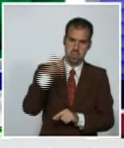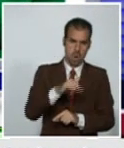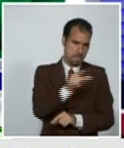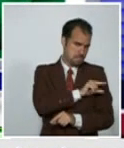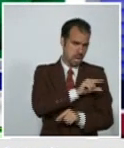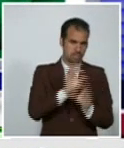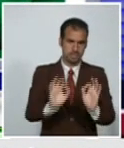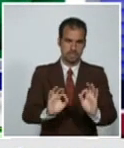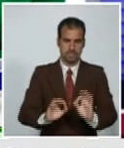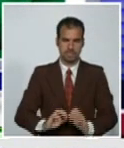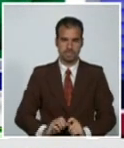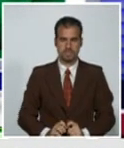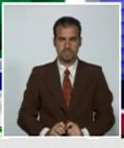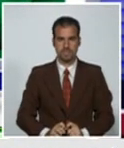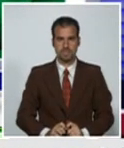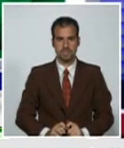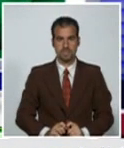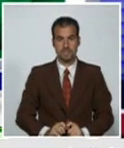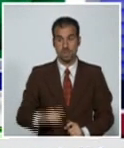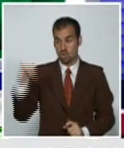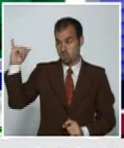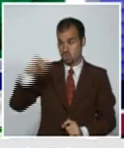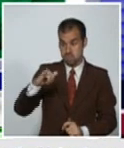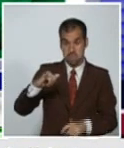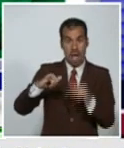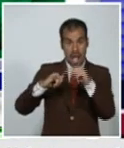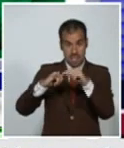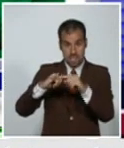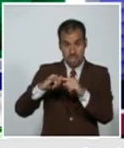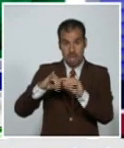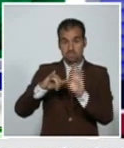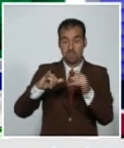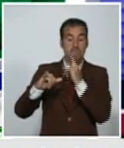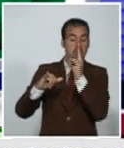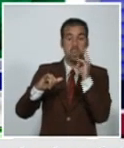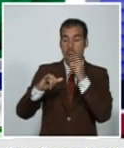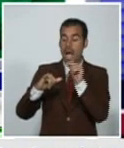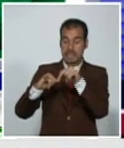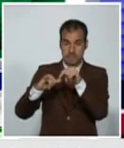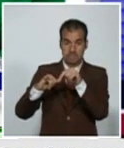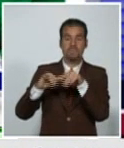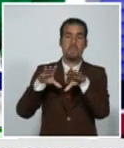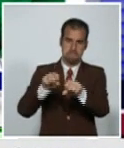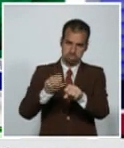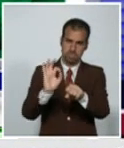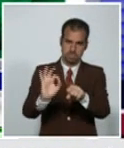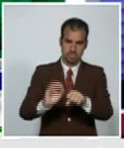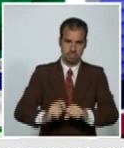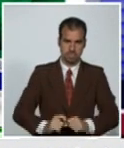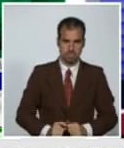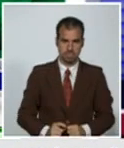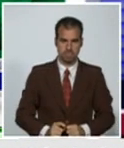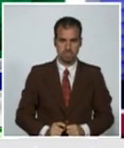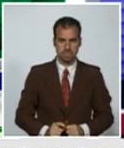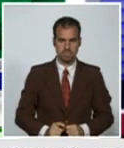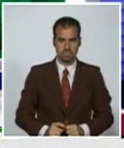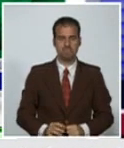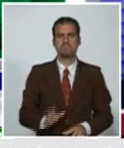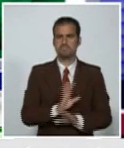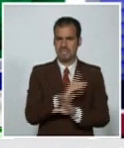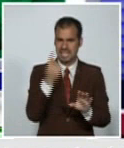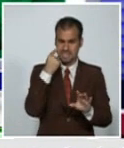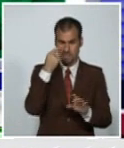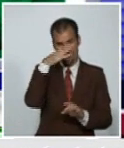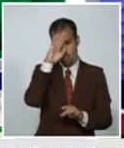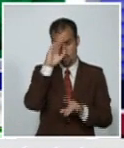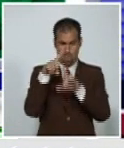por el protocolo establecido se hizo el diagnóstico. Ese es el comportamiento que ha tenido Cuba